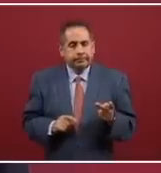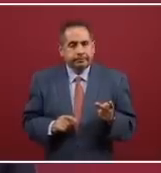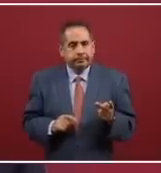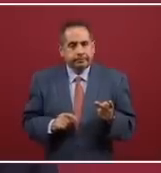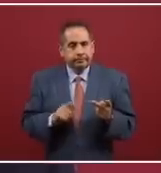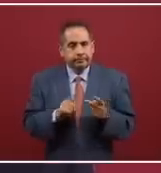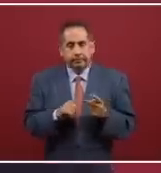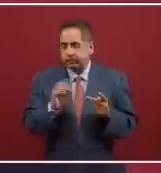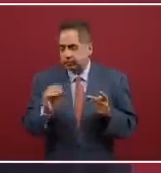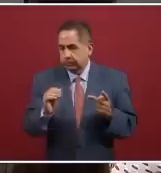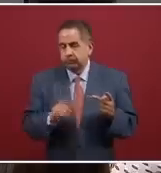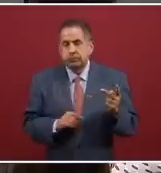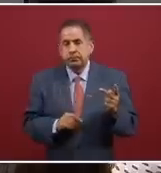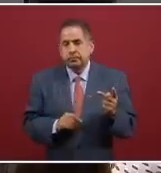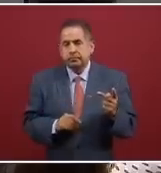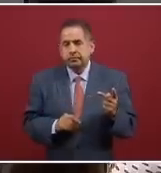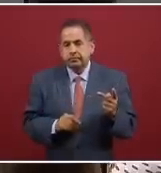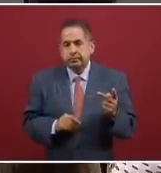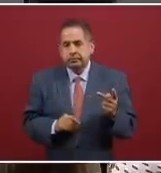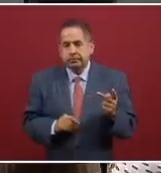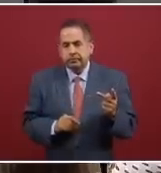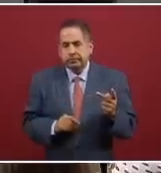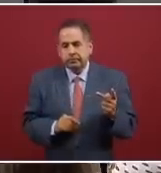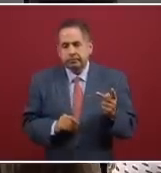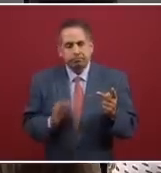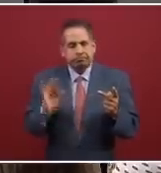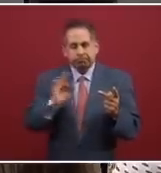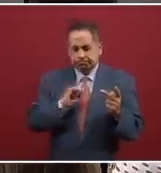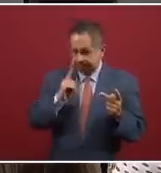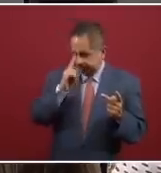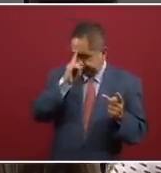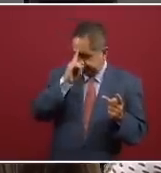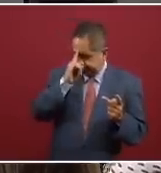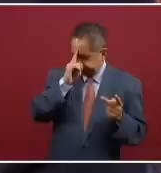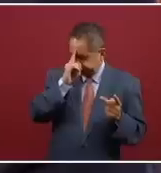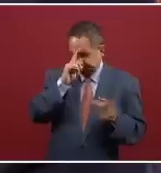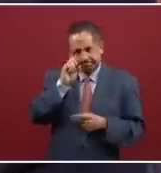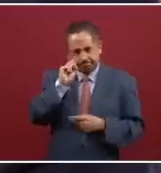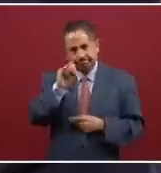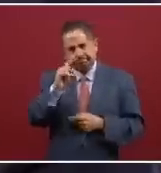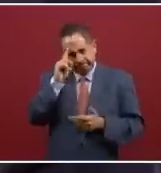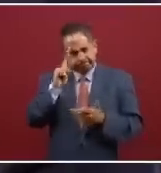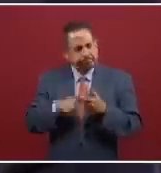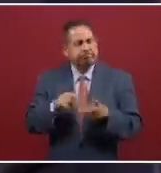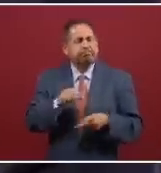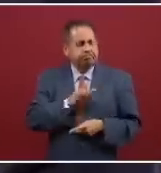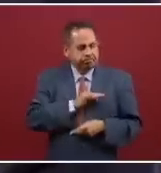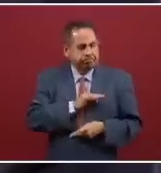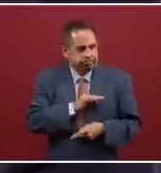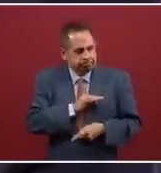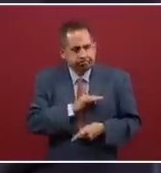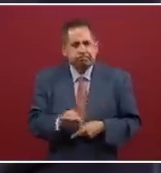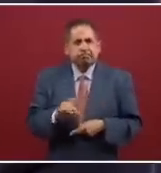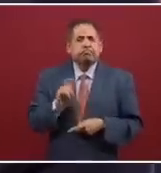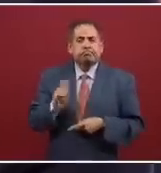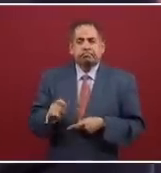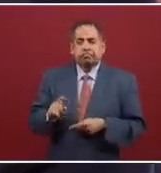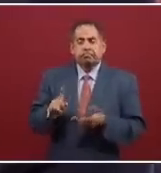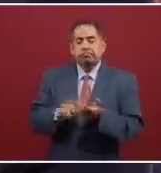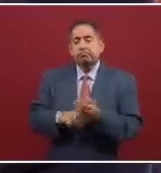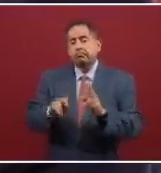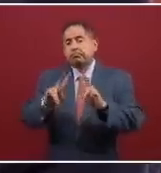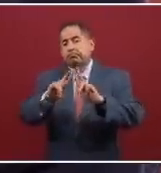nos anclamos en la creencia en la convicción de que la paz